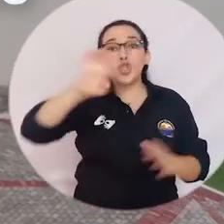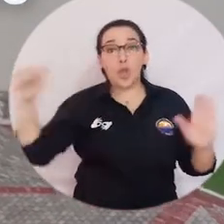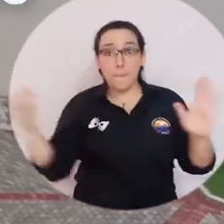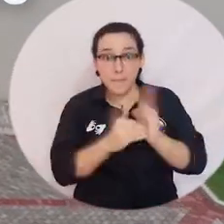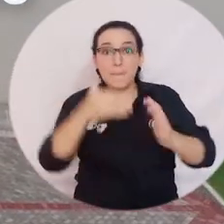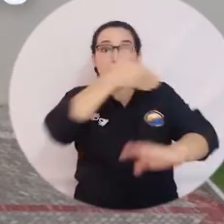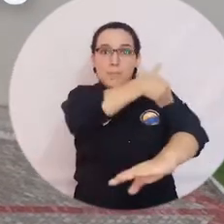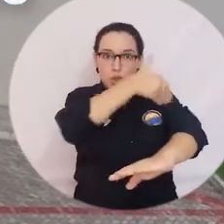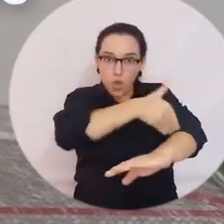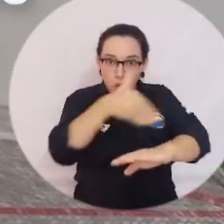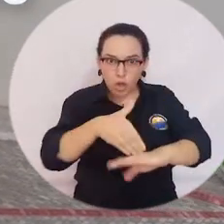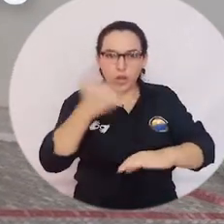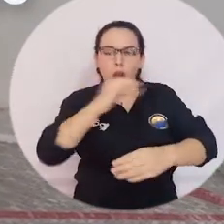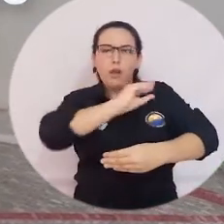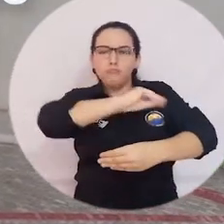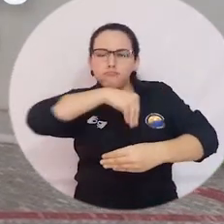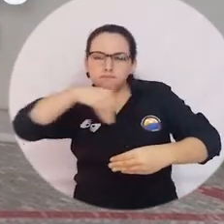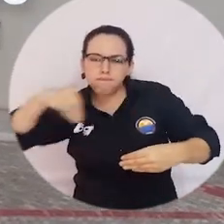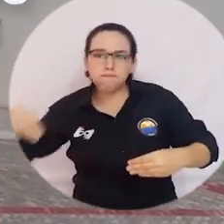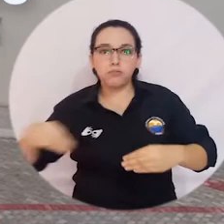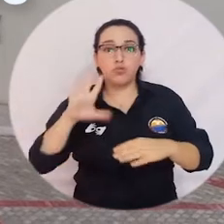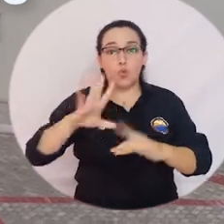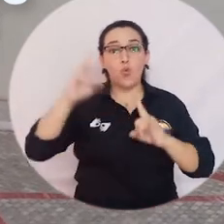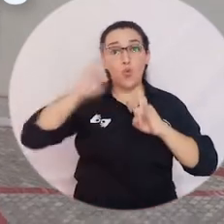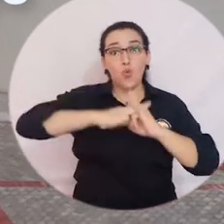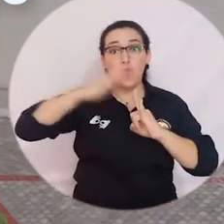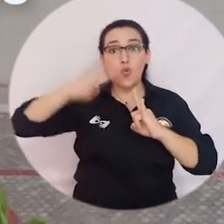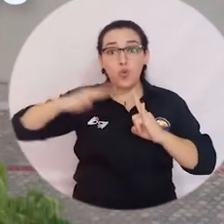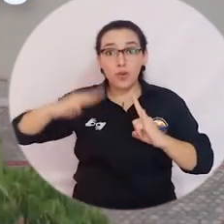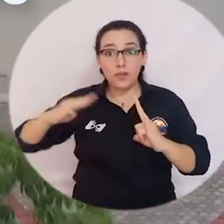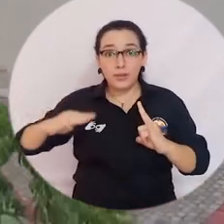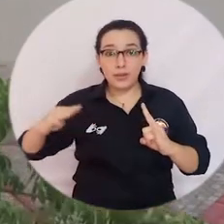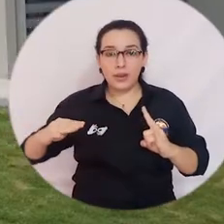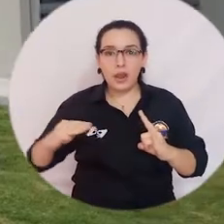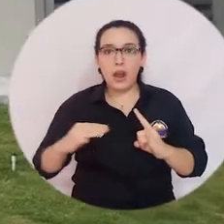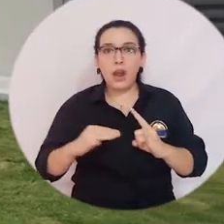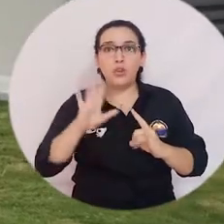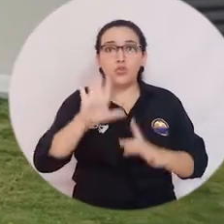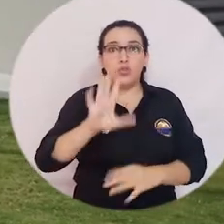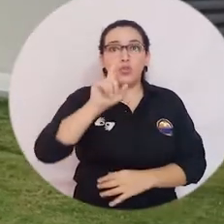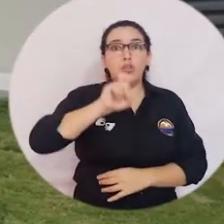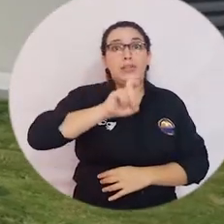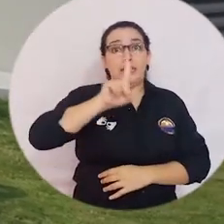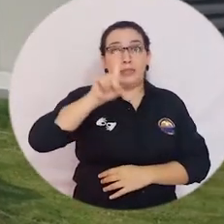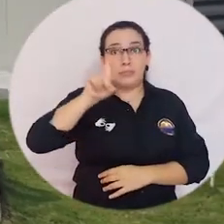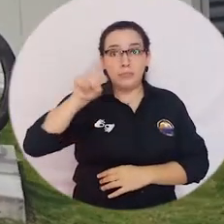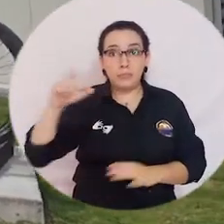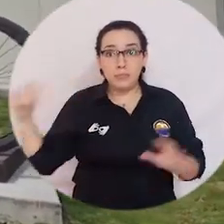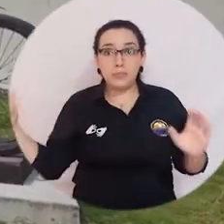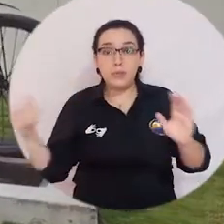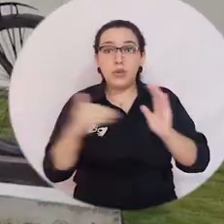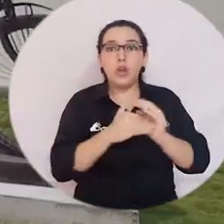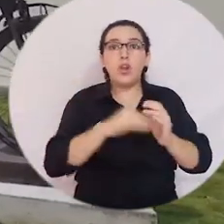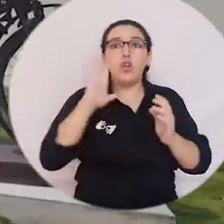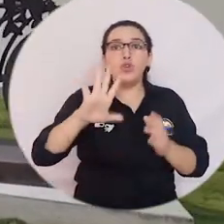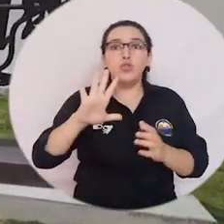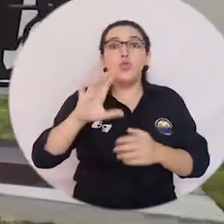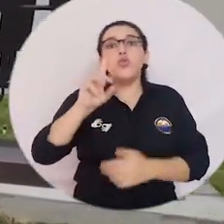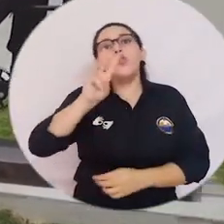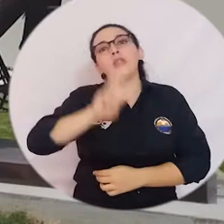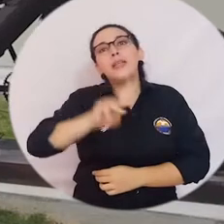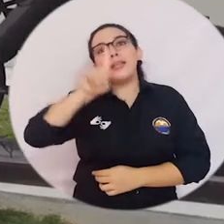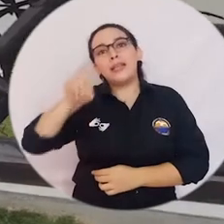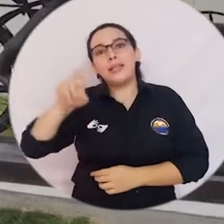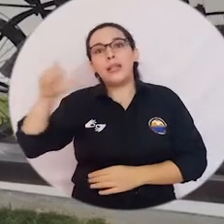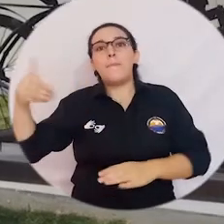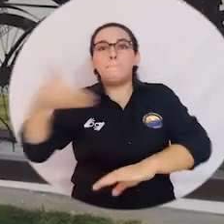millones de pesos gestionados, de los cuales la Universidad del Magdalena, recortando otra vez gastos e inversiones, aporta 6